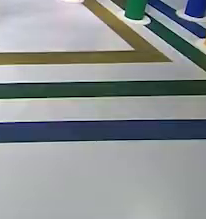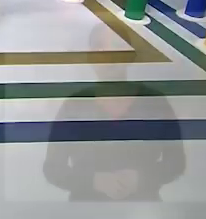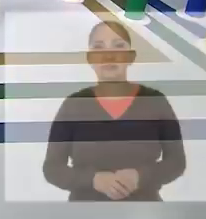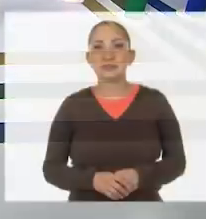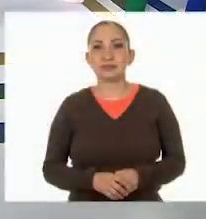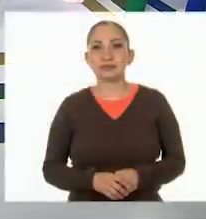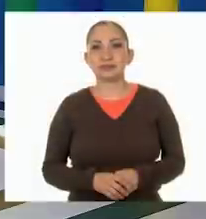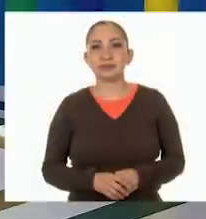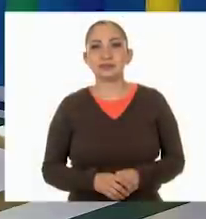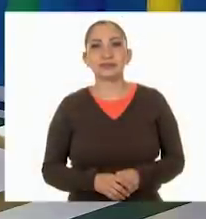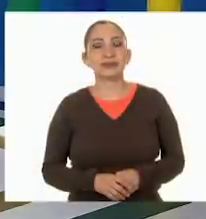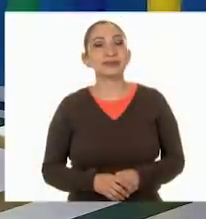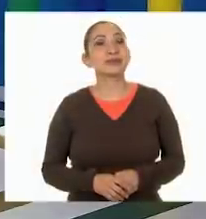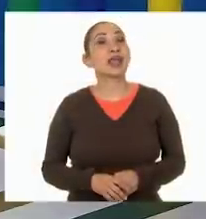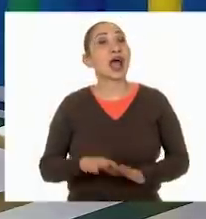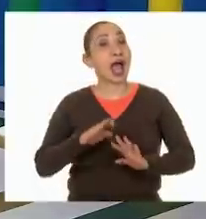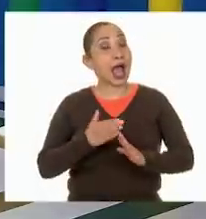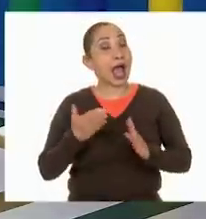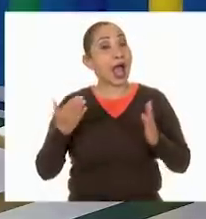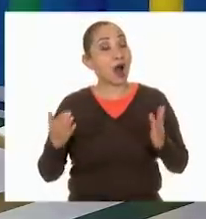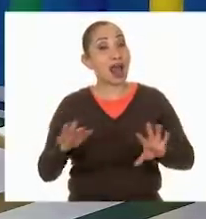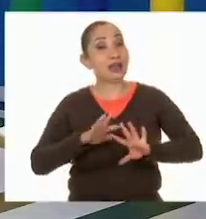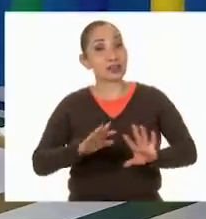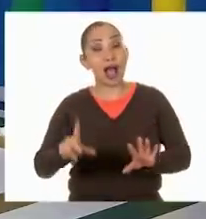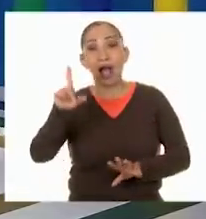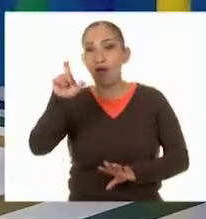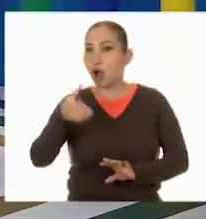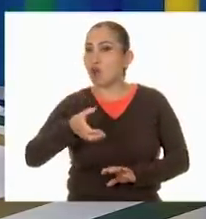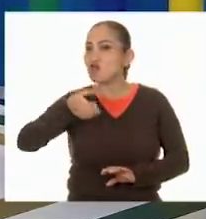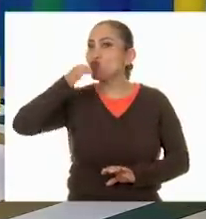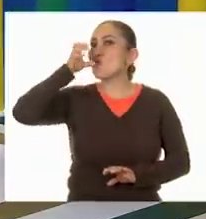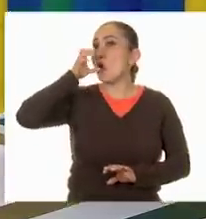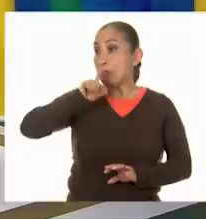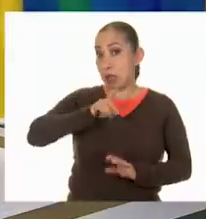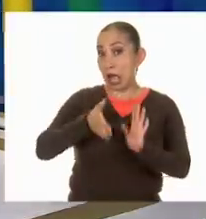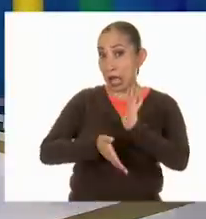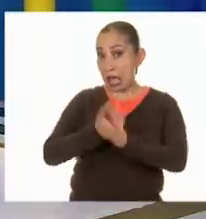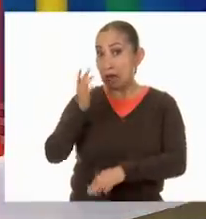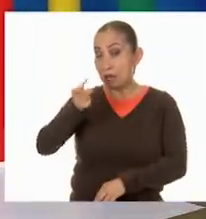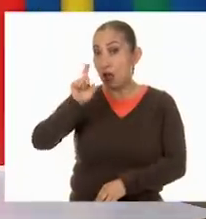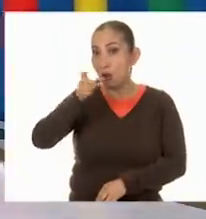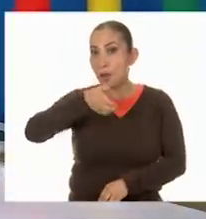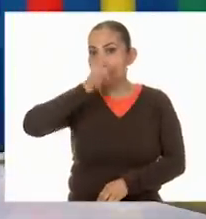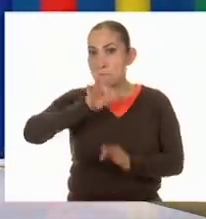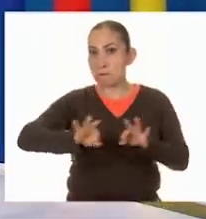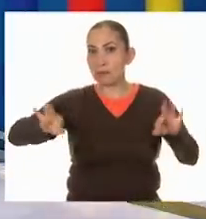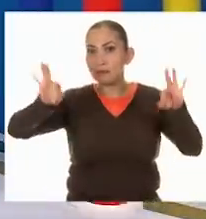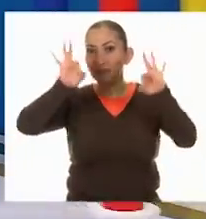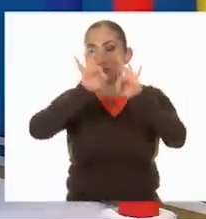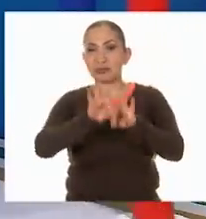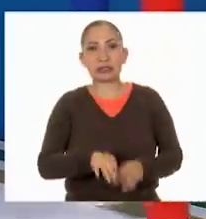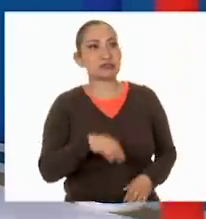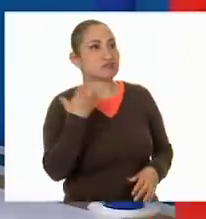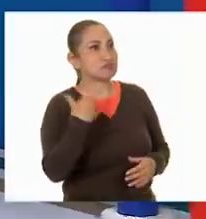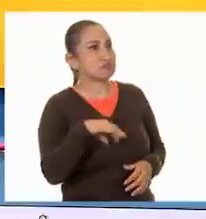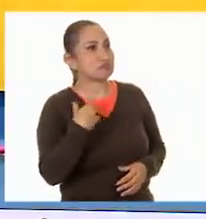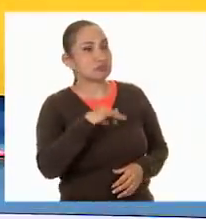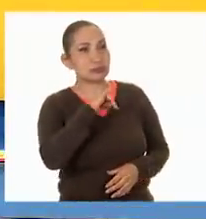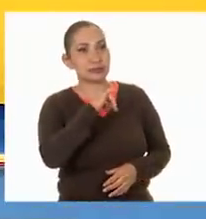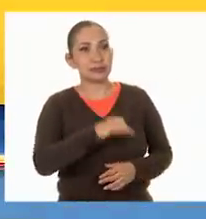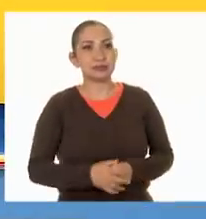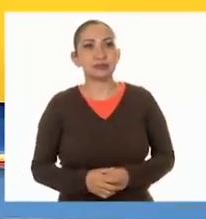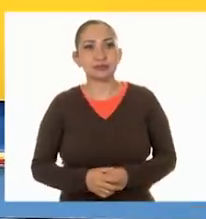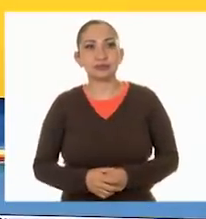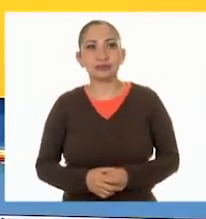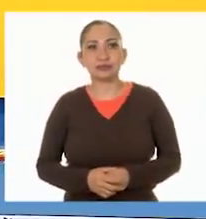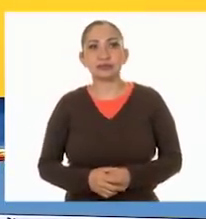Excelente. Ha llegado la hora de hidratarnos. Muy bien. Vamos a tomar un poco de agua. Ay, sí, porque... Ay,